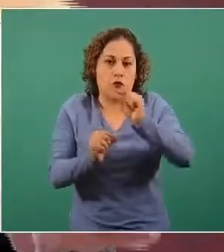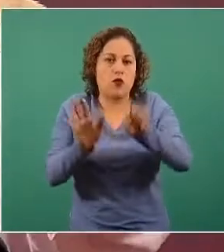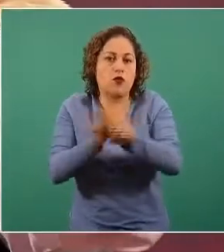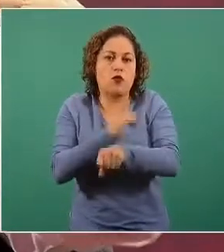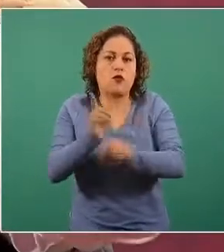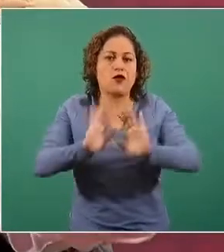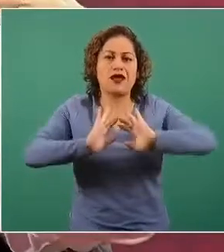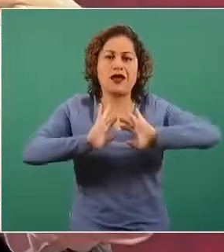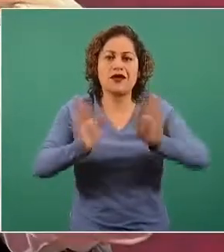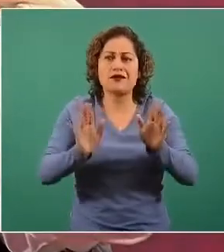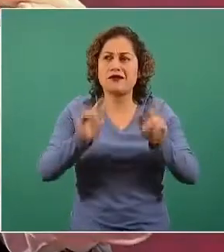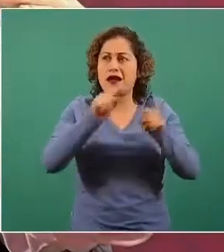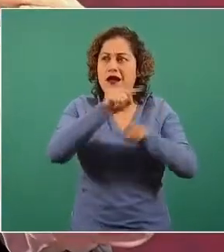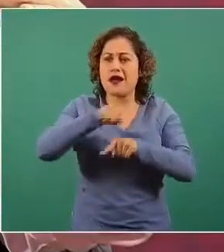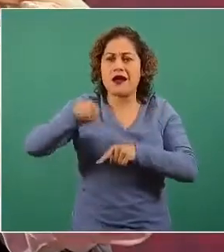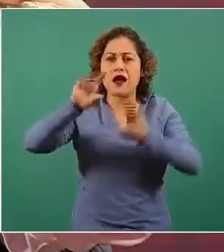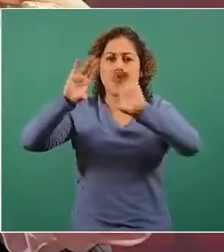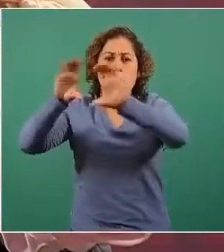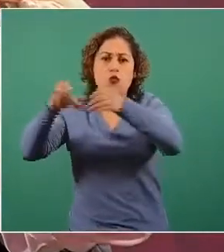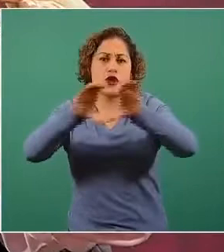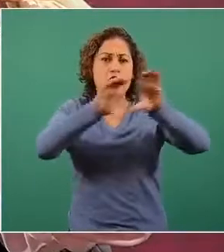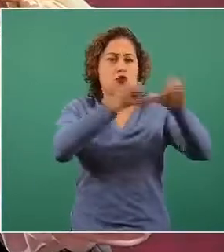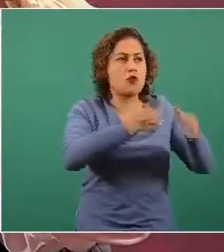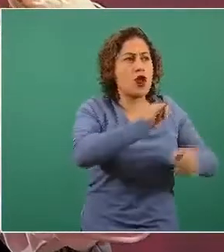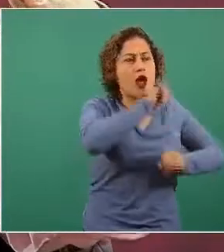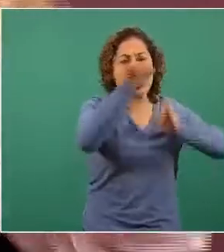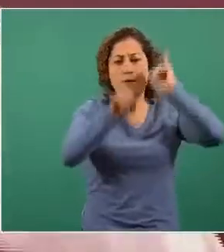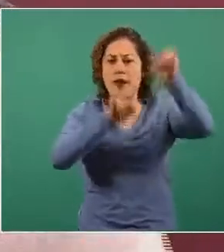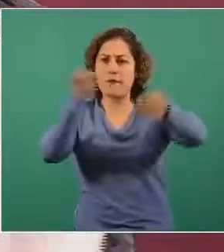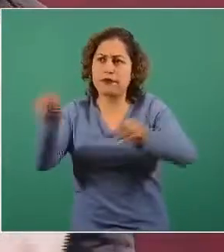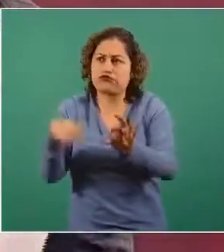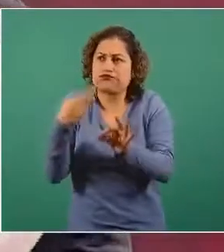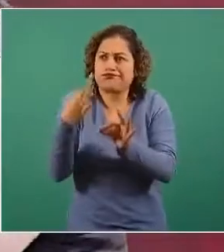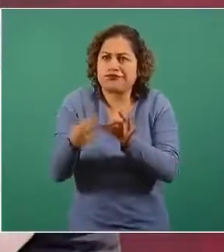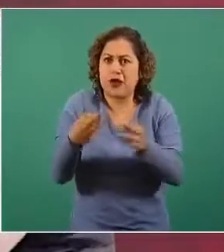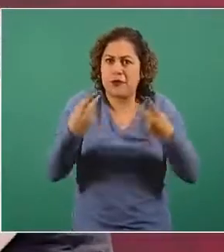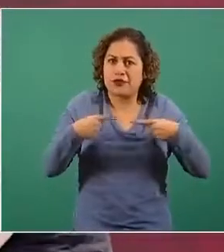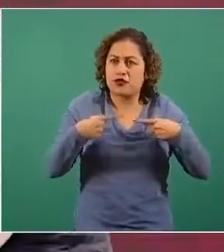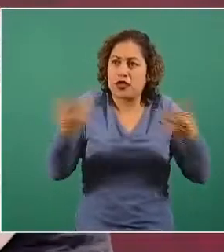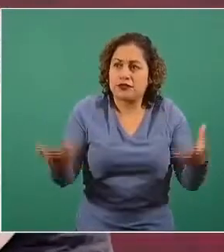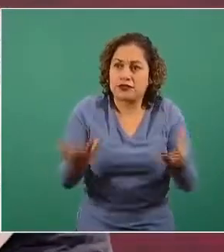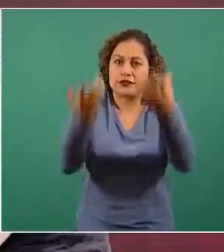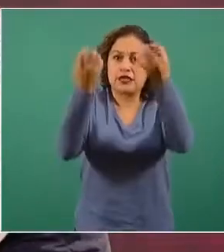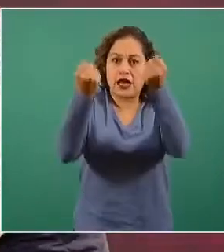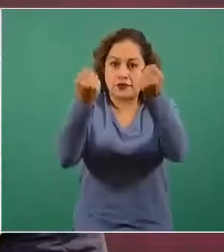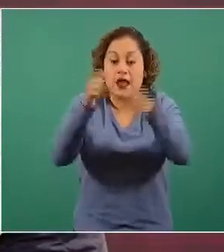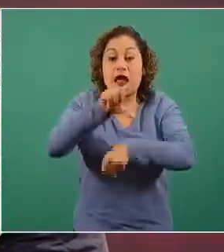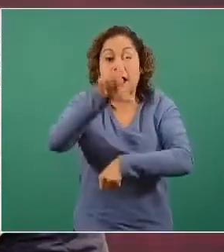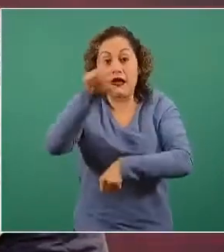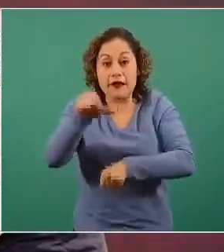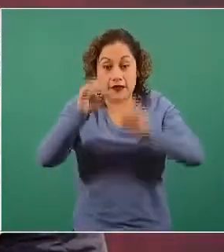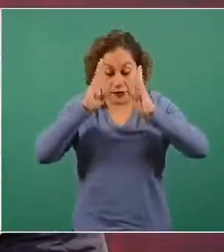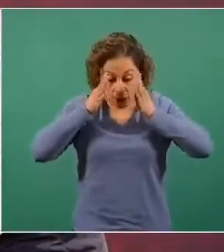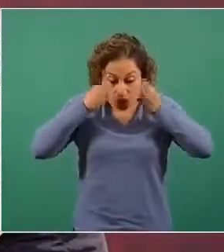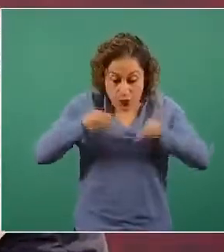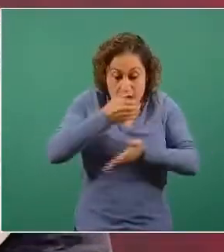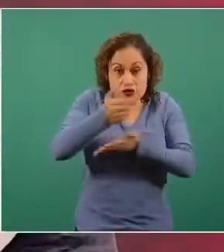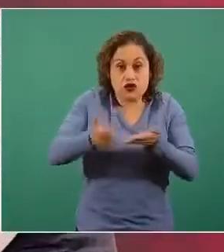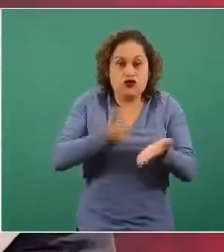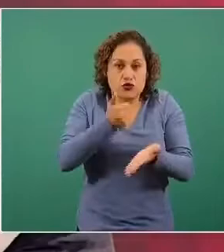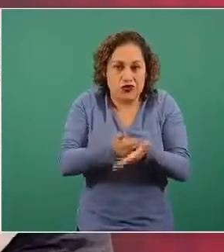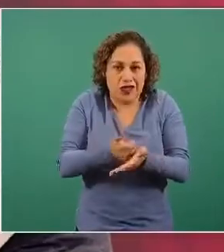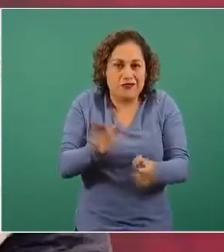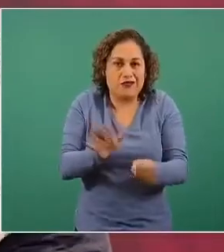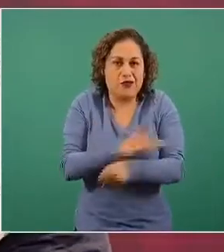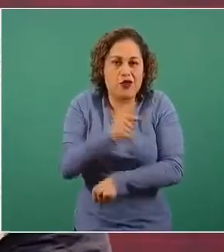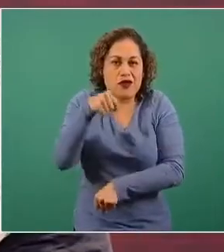para reducir su probabilidad de defunciones, y luego nos enfocamos en las áreas más densamente pobladas con